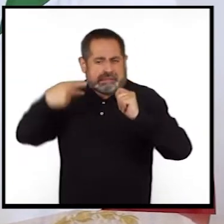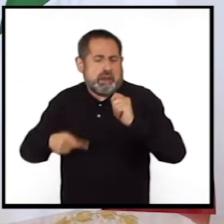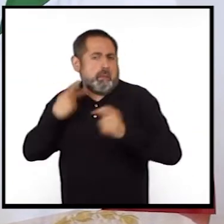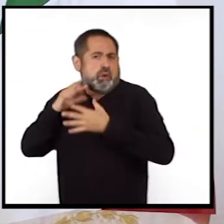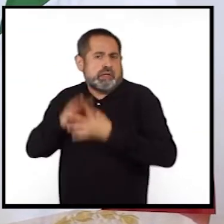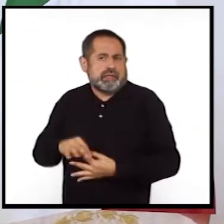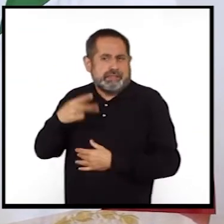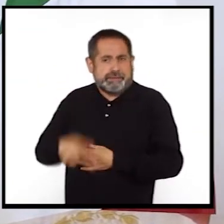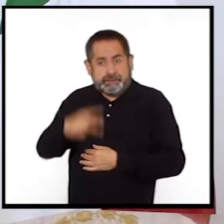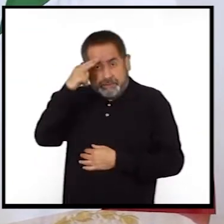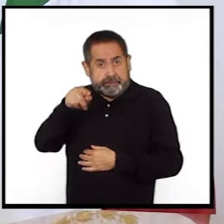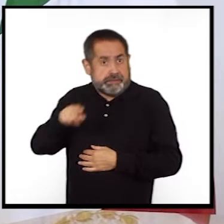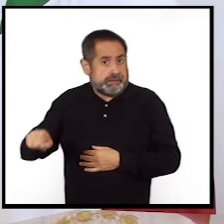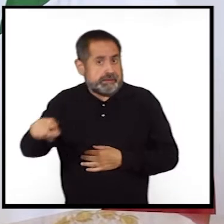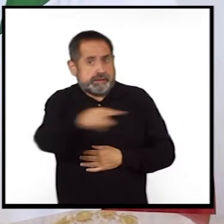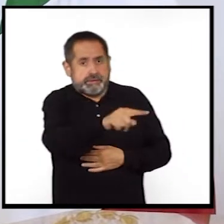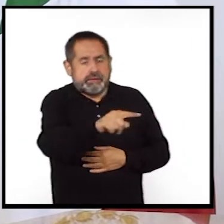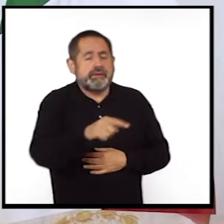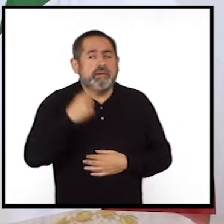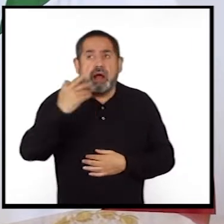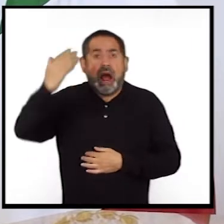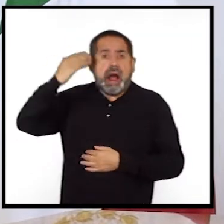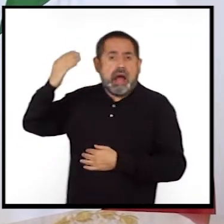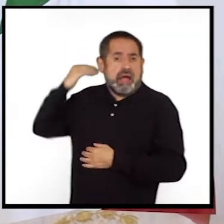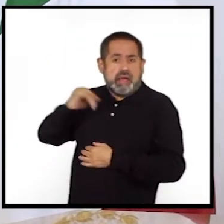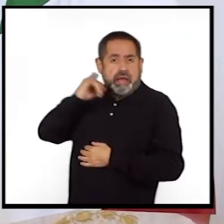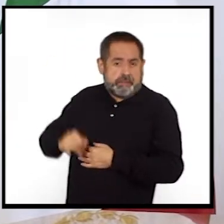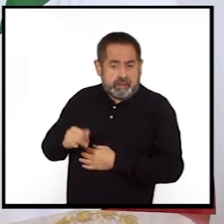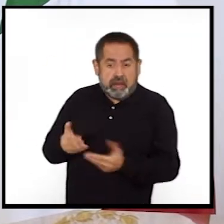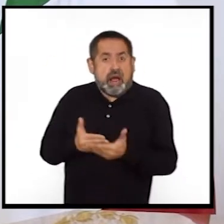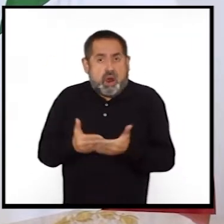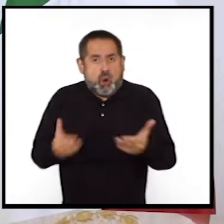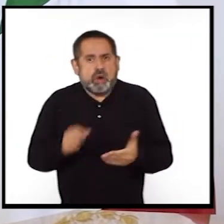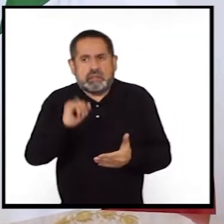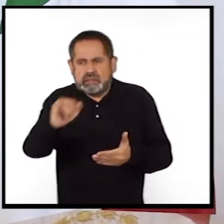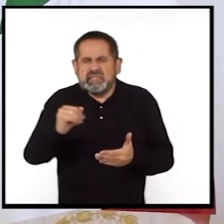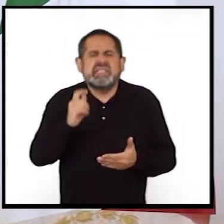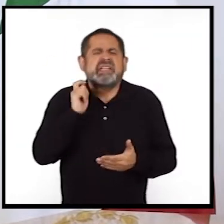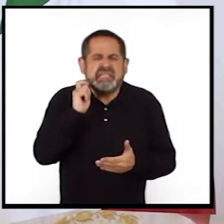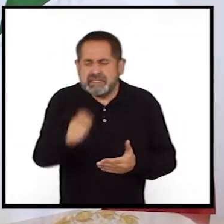esfuerzo de alineación sin precedente en su historia,